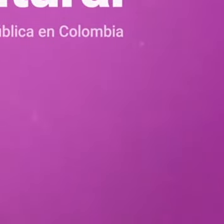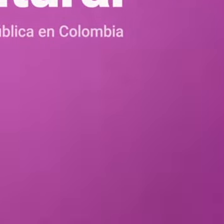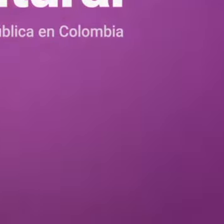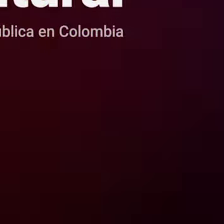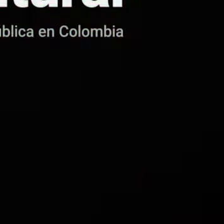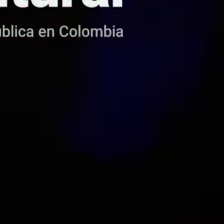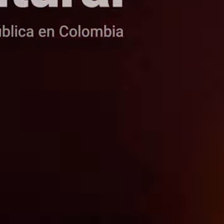y